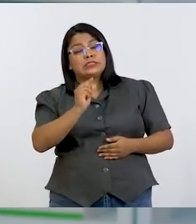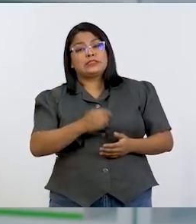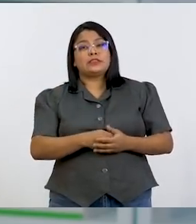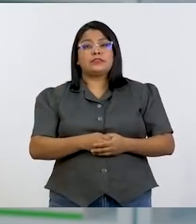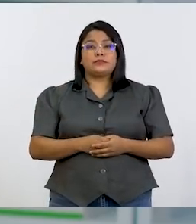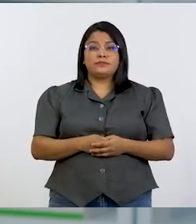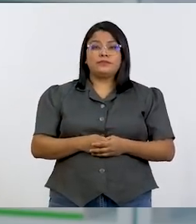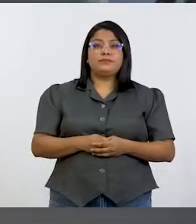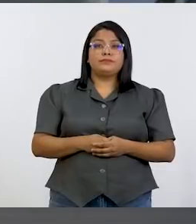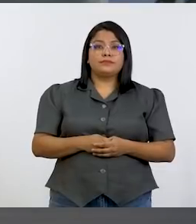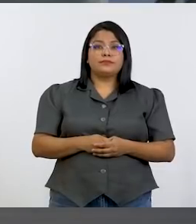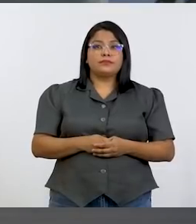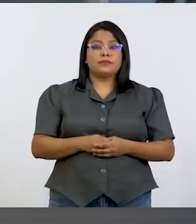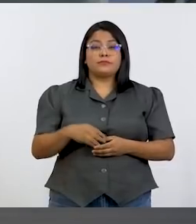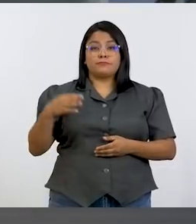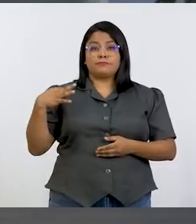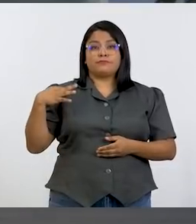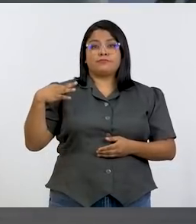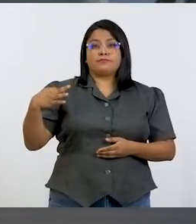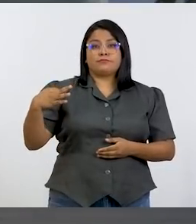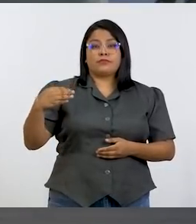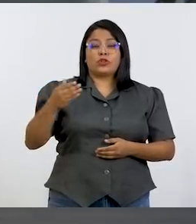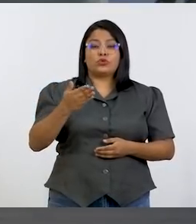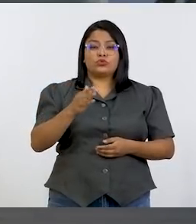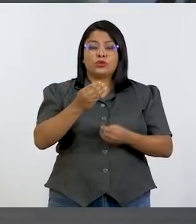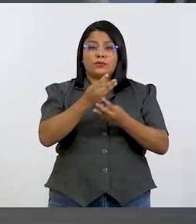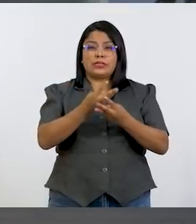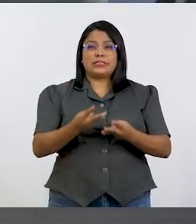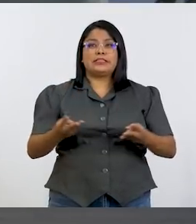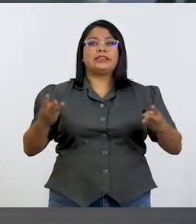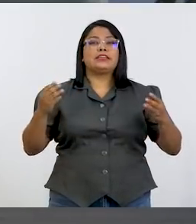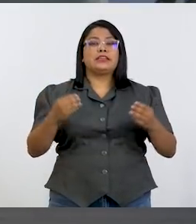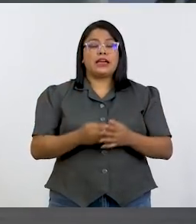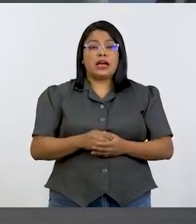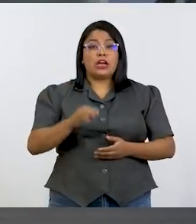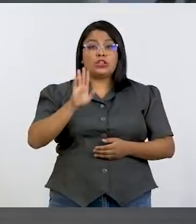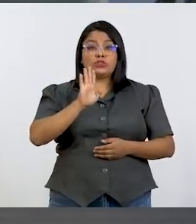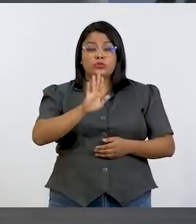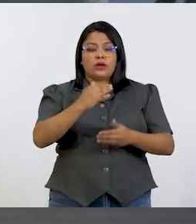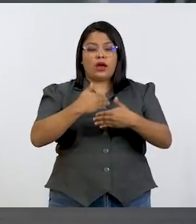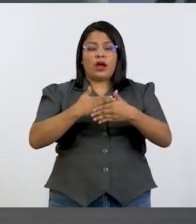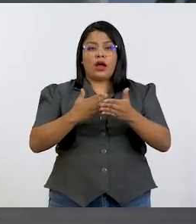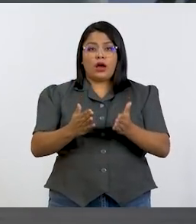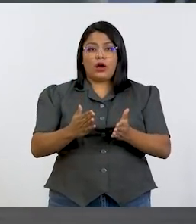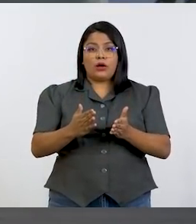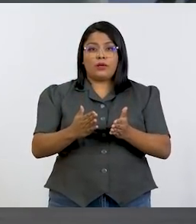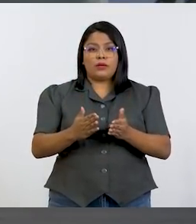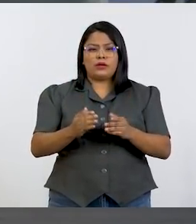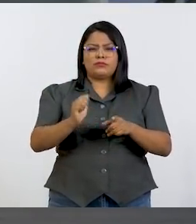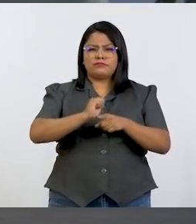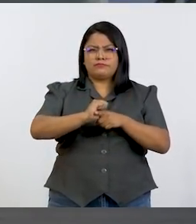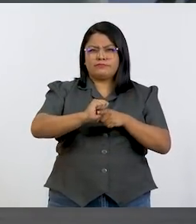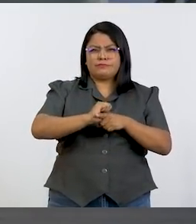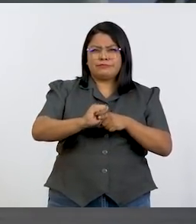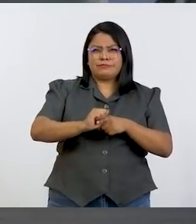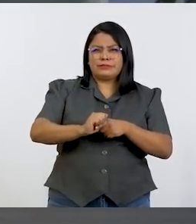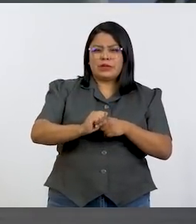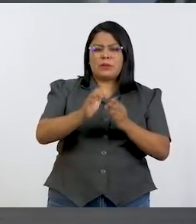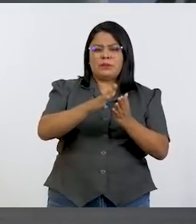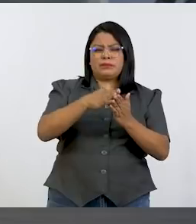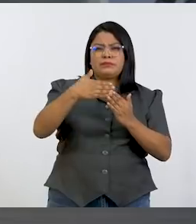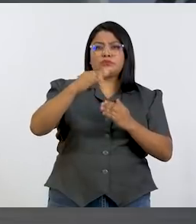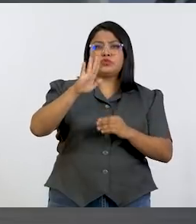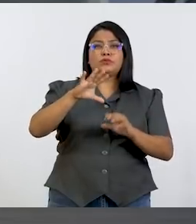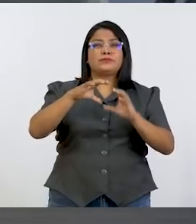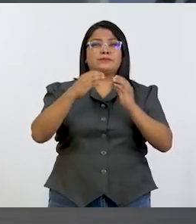otra. Te invito a que hagas uso del material manipulable en tu aula, no sin antes que practiques mientras planificas